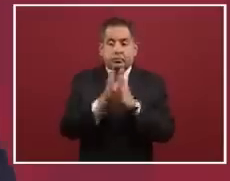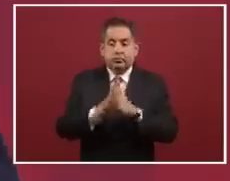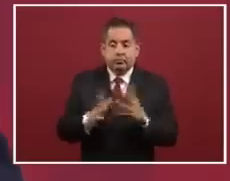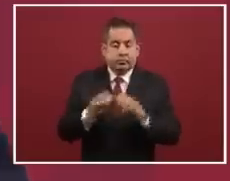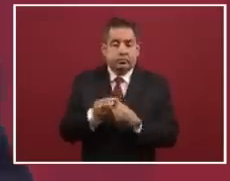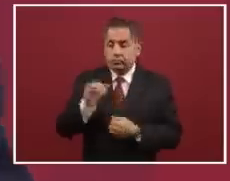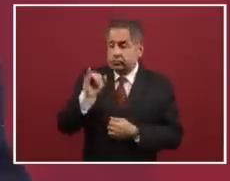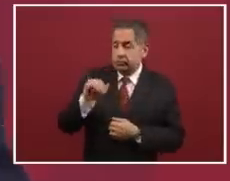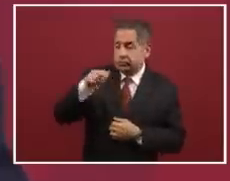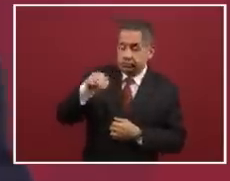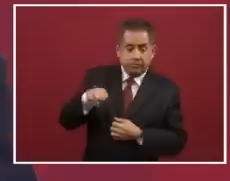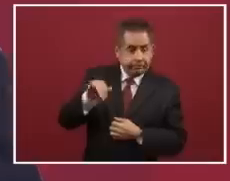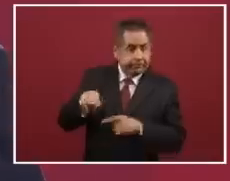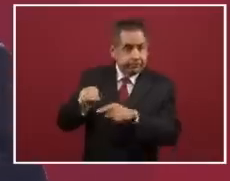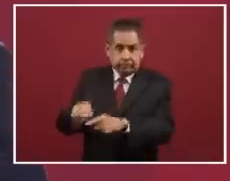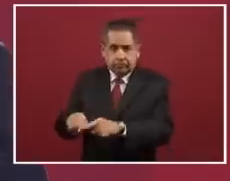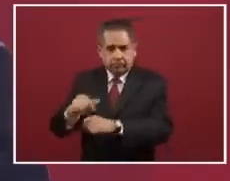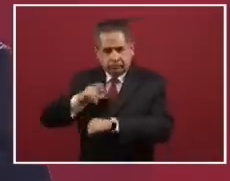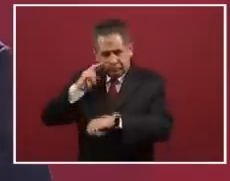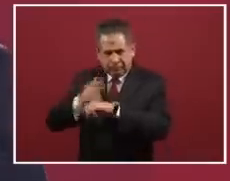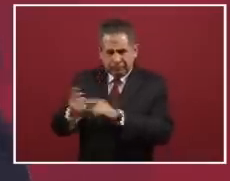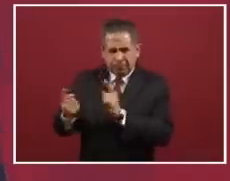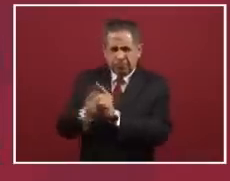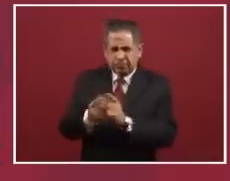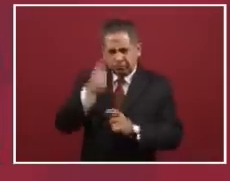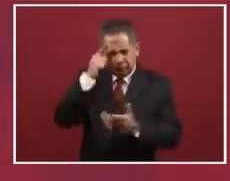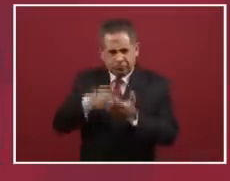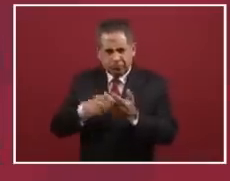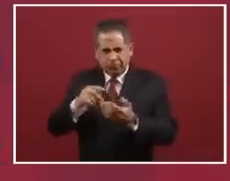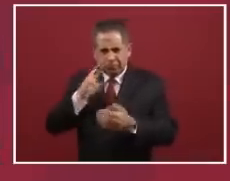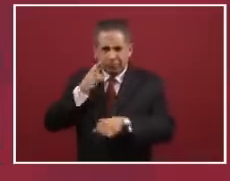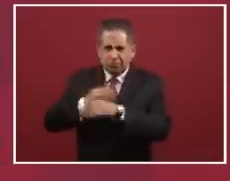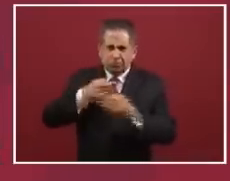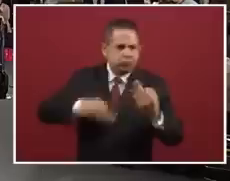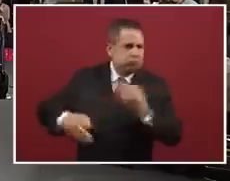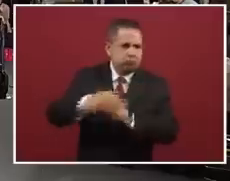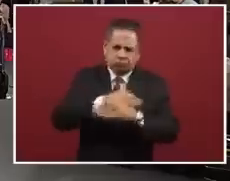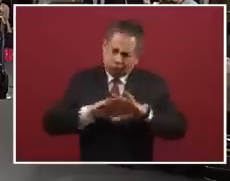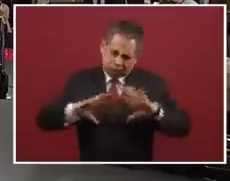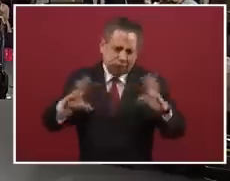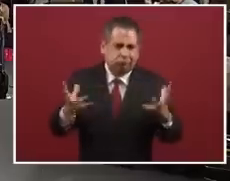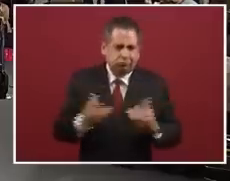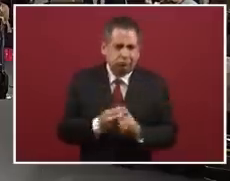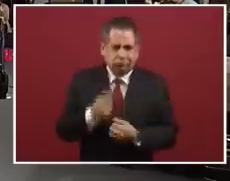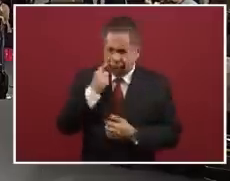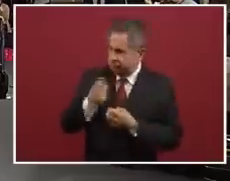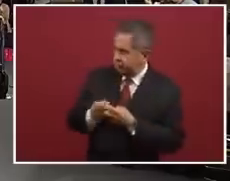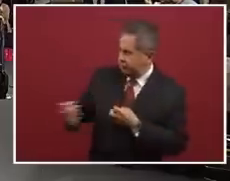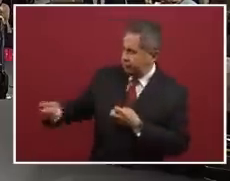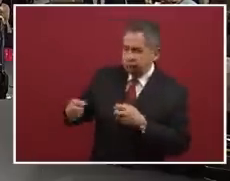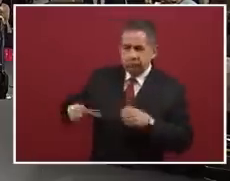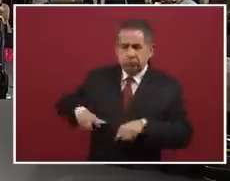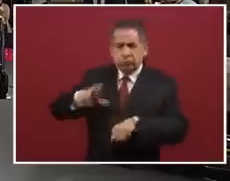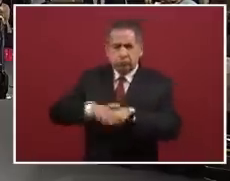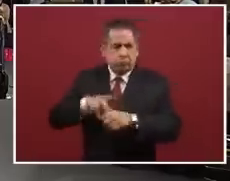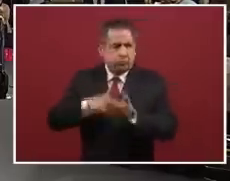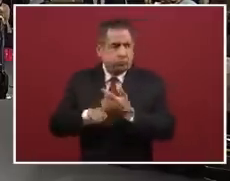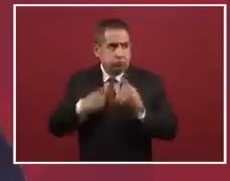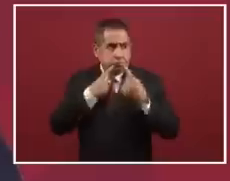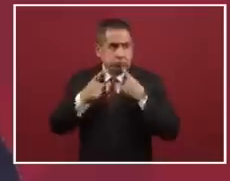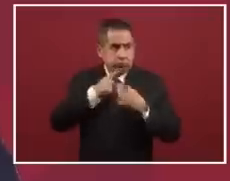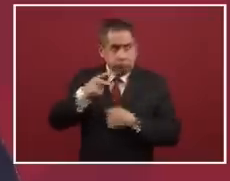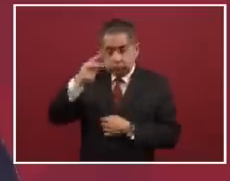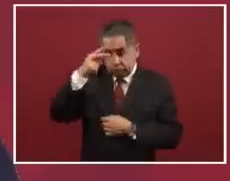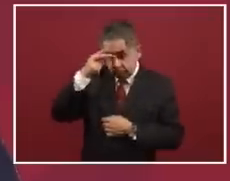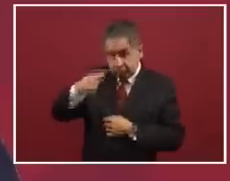a sus atribuciones. Y yo creo que es una tarea de todos, como estamos viendo aquí con los gobernadores, que cuando México está en riesgo nos unamos,